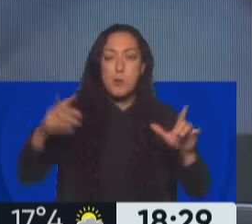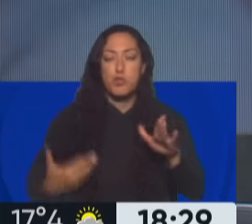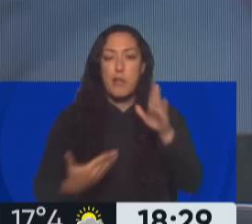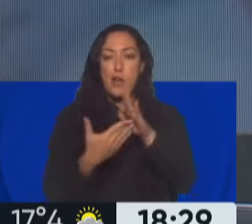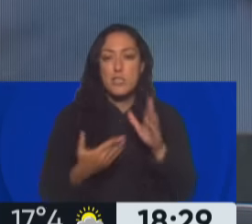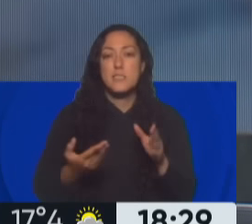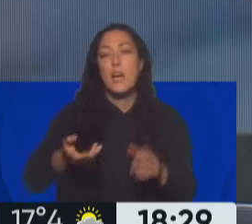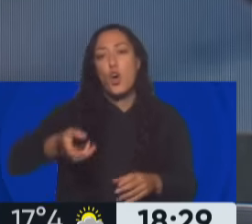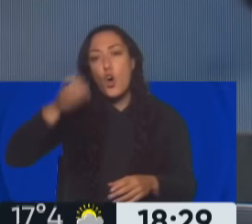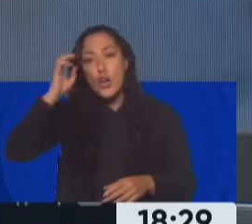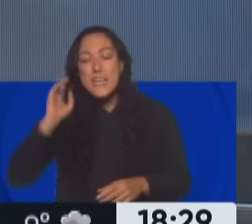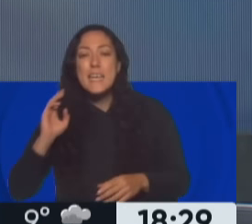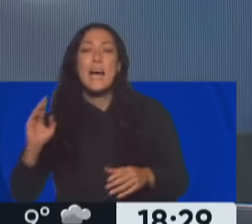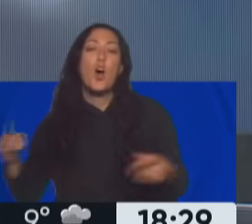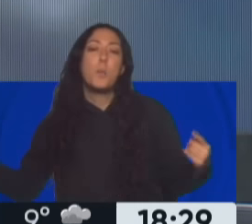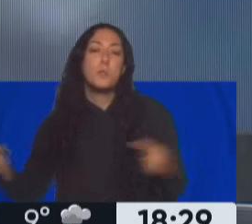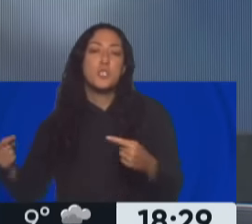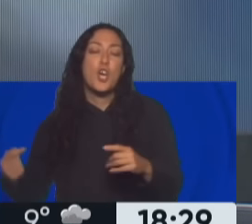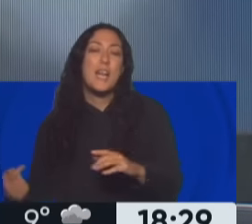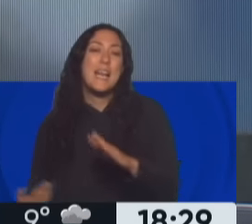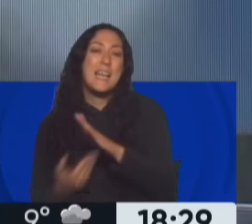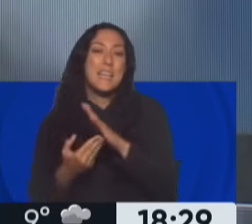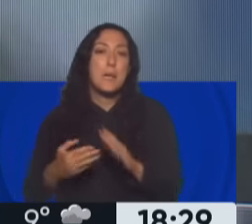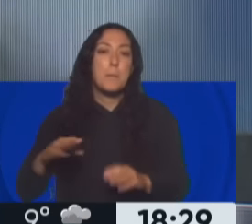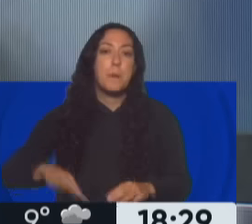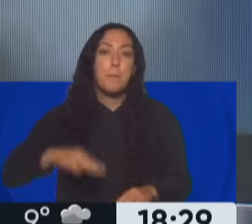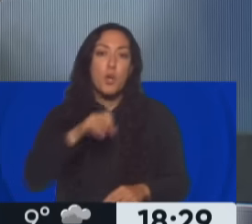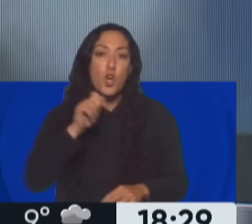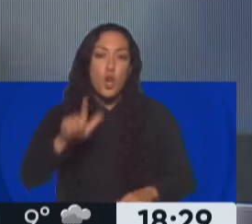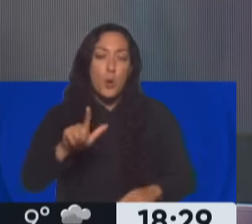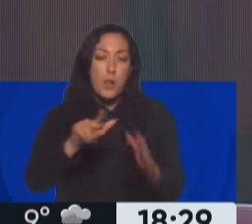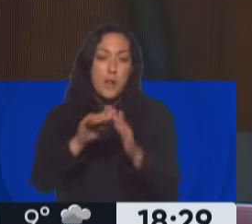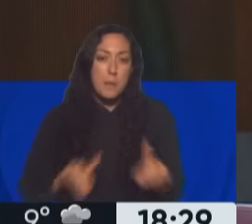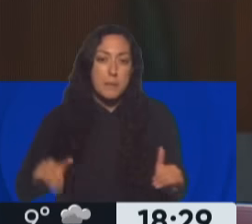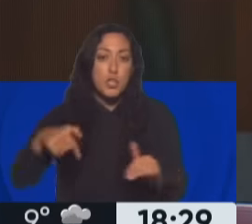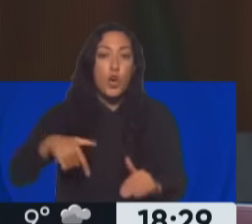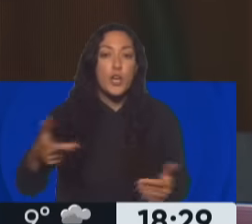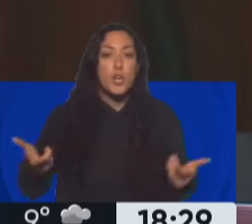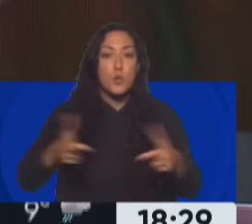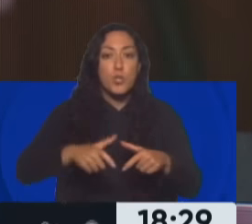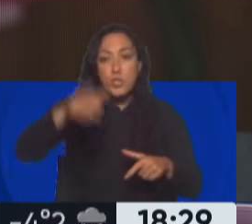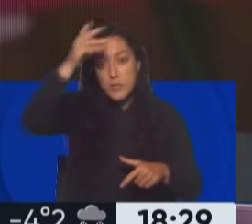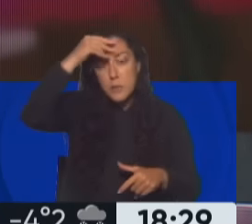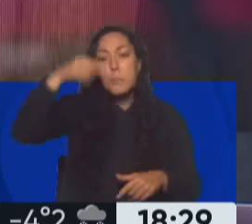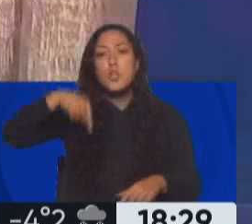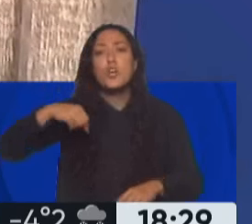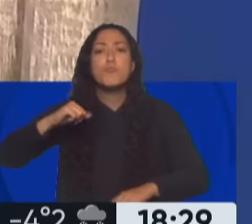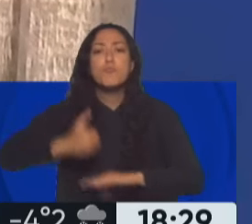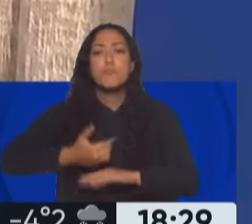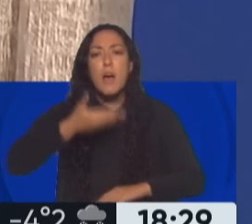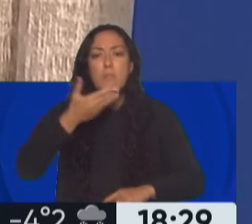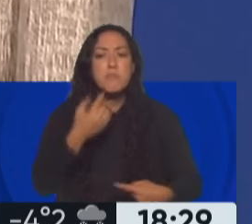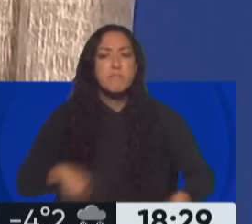María Corina Machado, la líder de la oposición, la Premio Nobel de la Paz. Hoy había estado ya con Trump, pero hoy, ¿qué dijo Corina Machado?